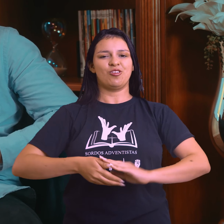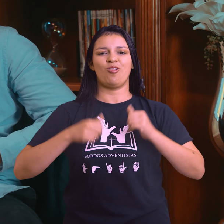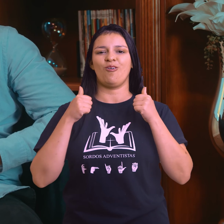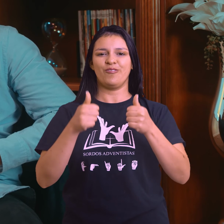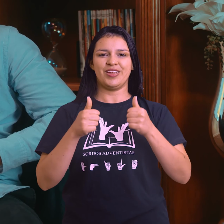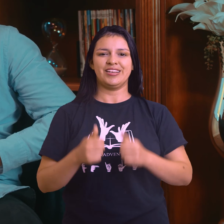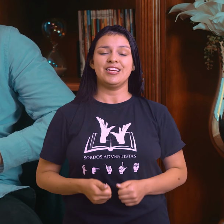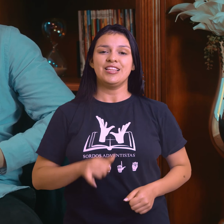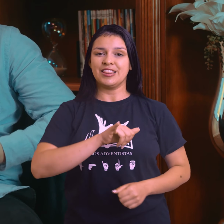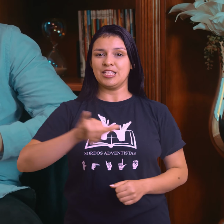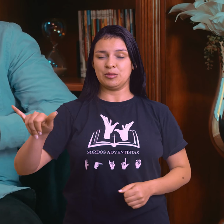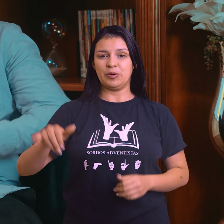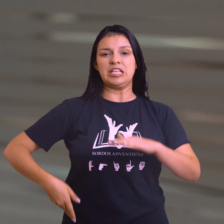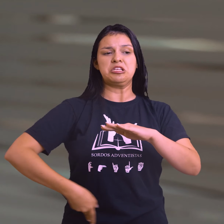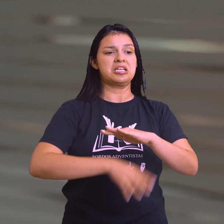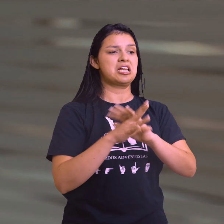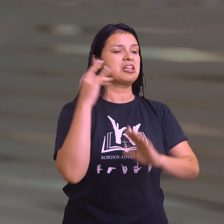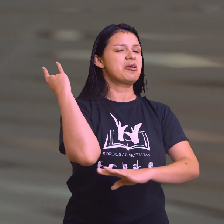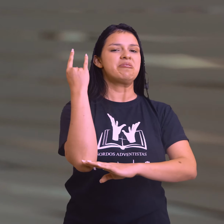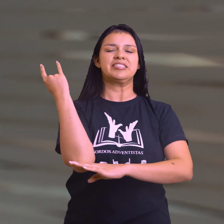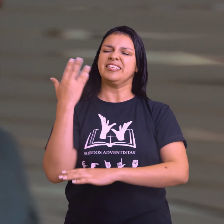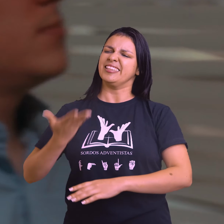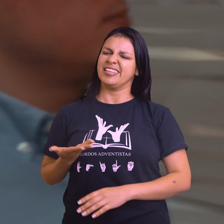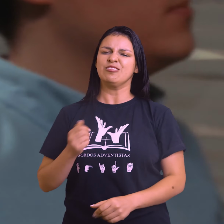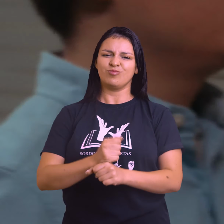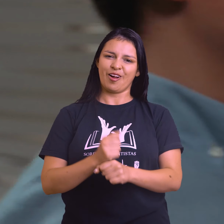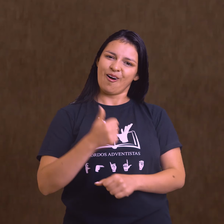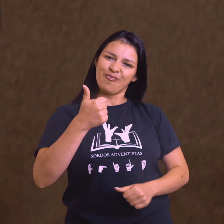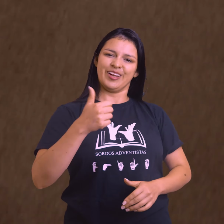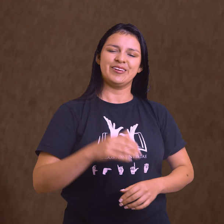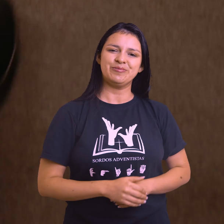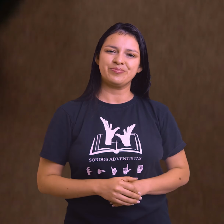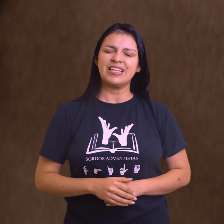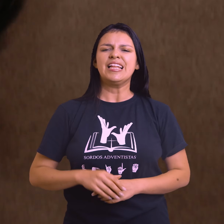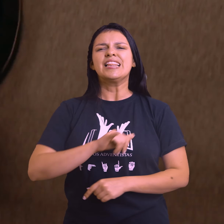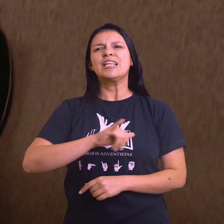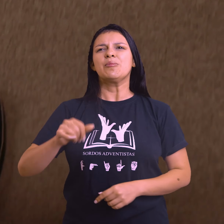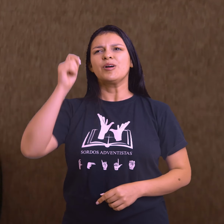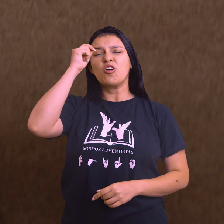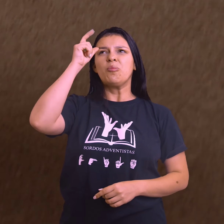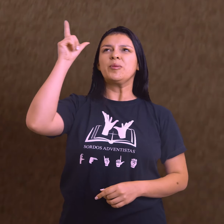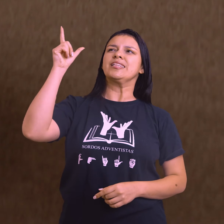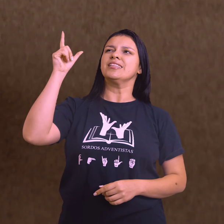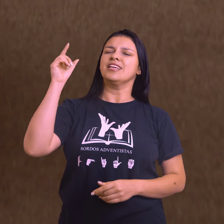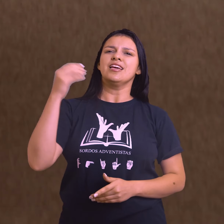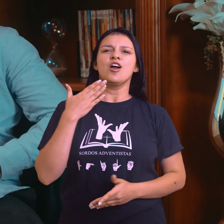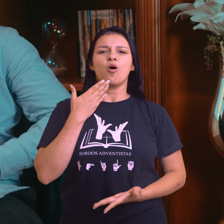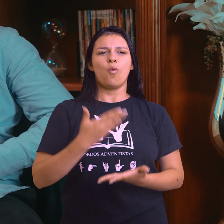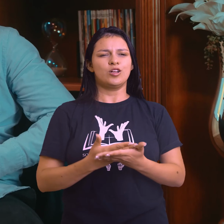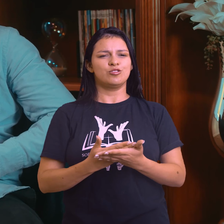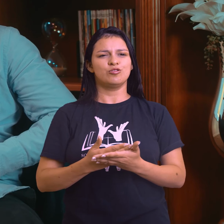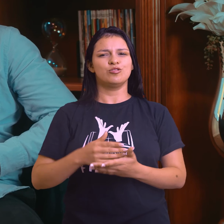después de salir de la universidad. Lo que me di cuenta en ese viaje que tuve al final de la universidad, en busca de un